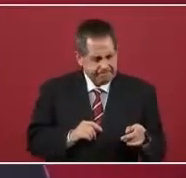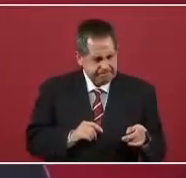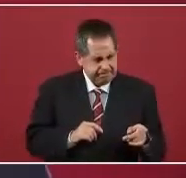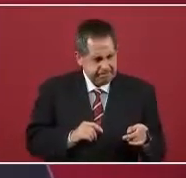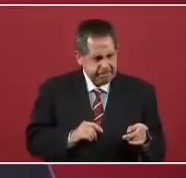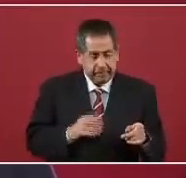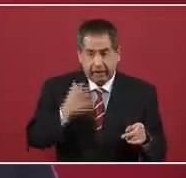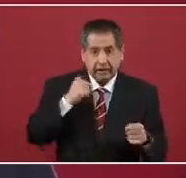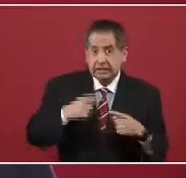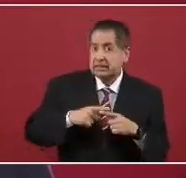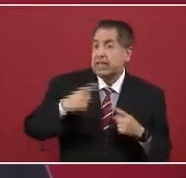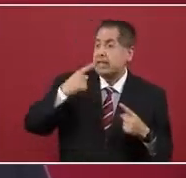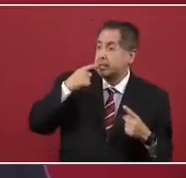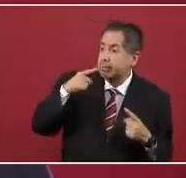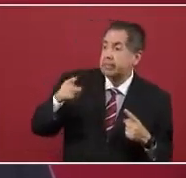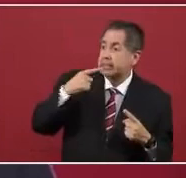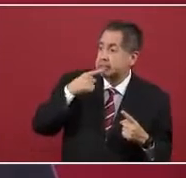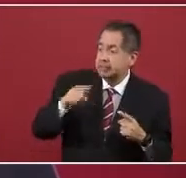demandas